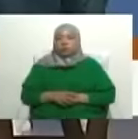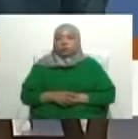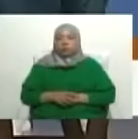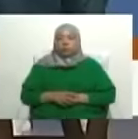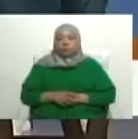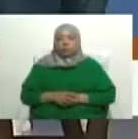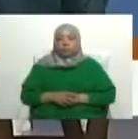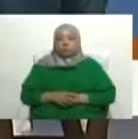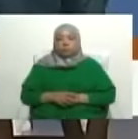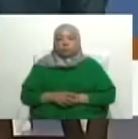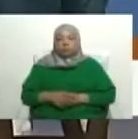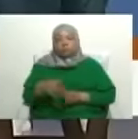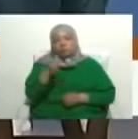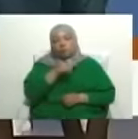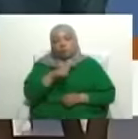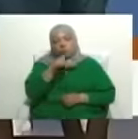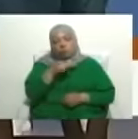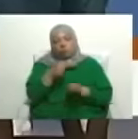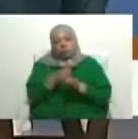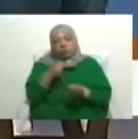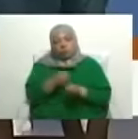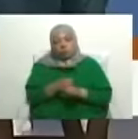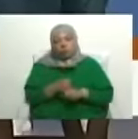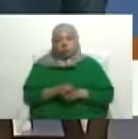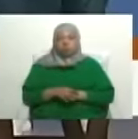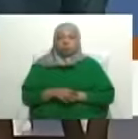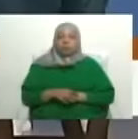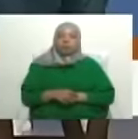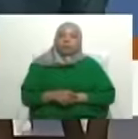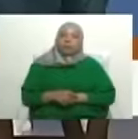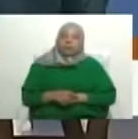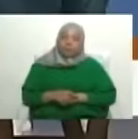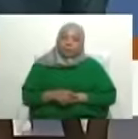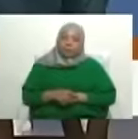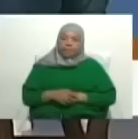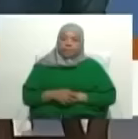Lograron reclutar a un desertor,